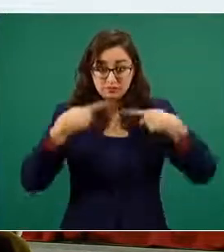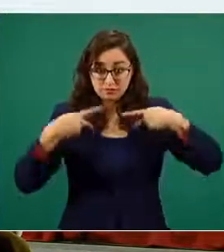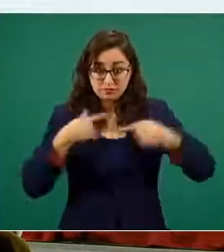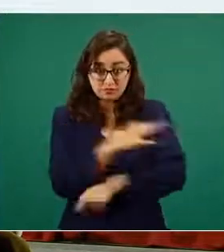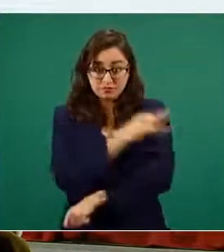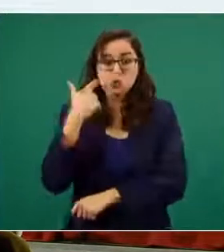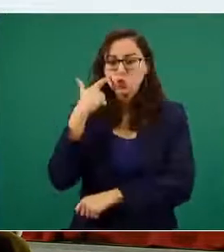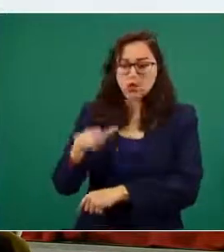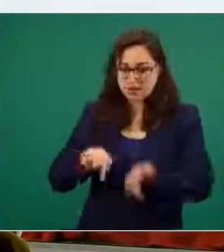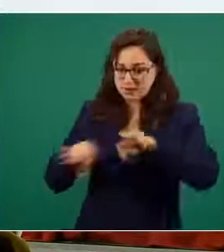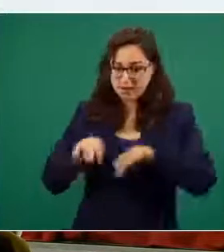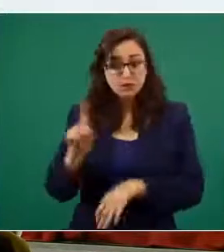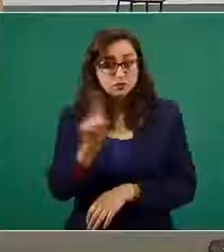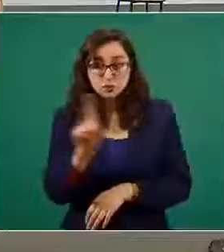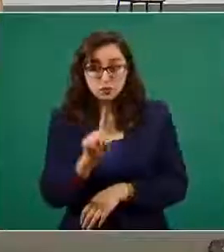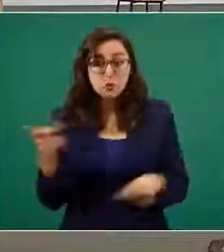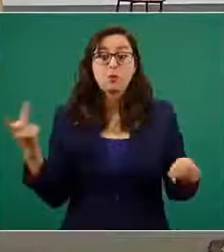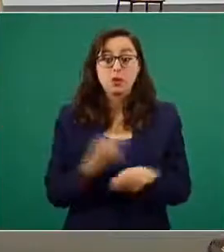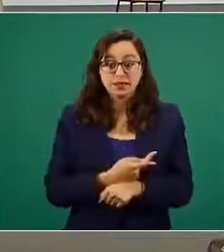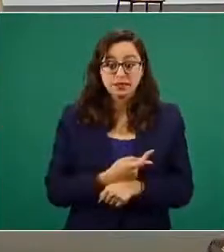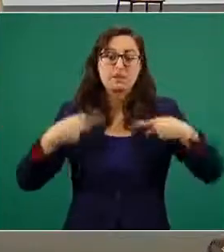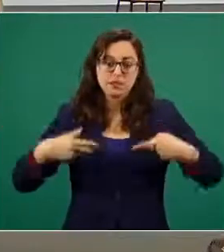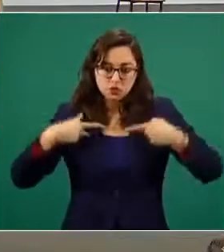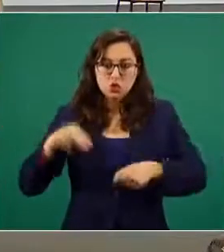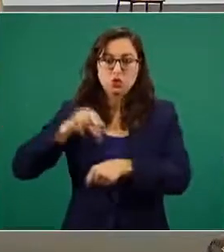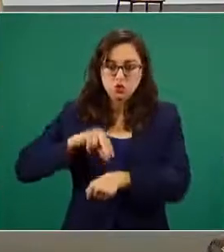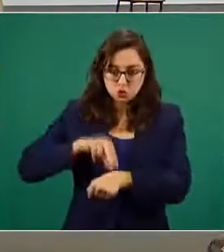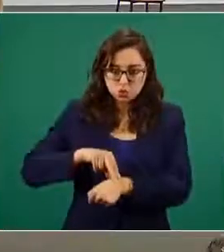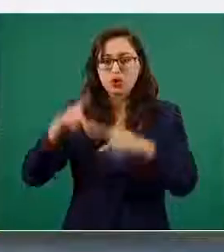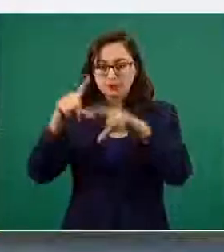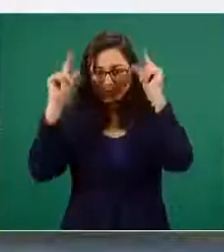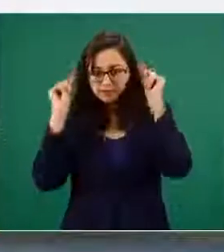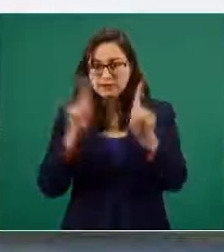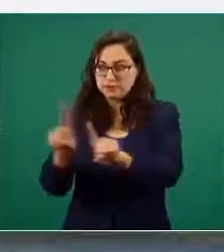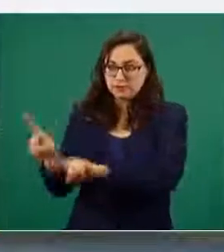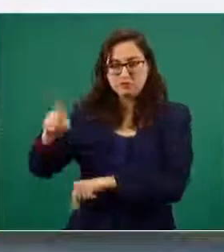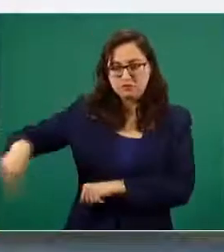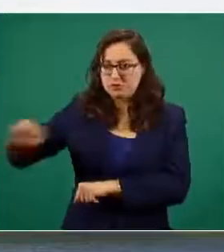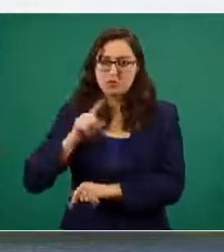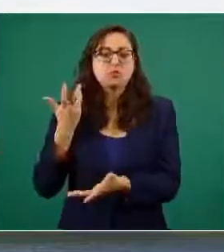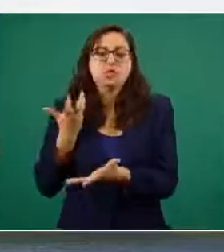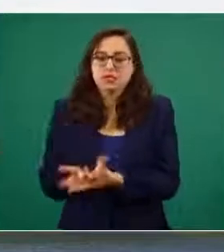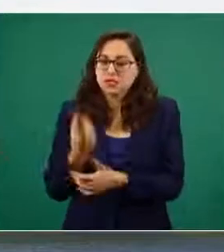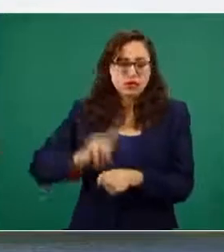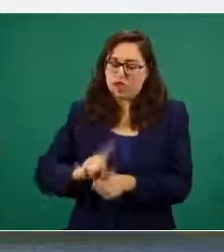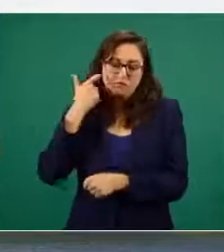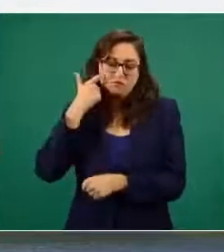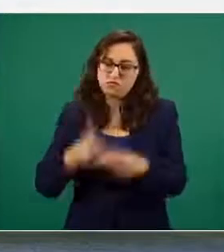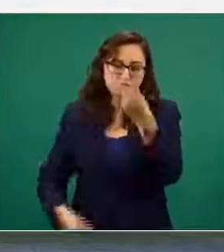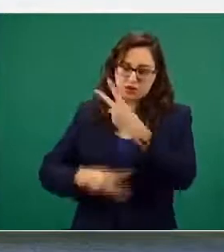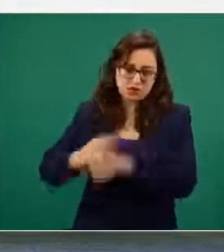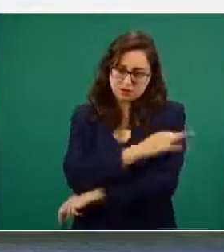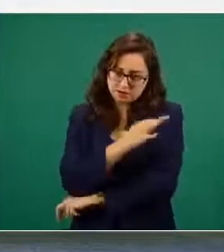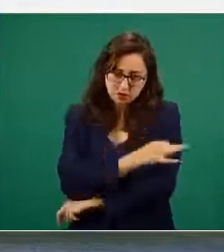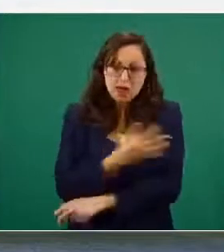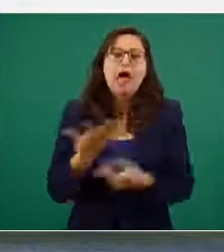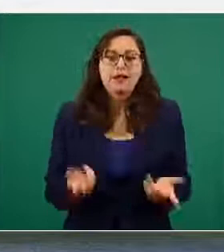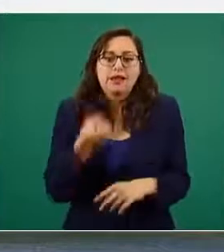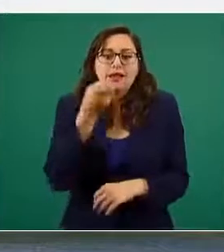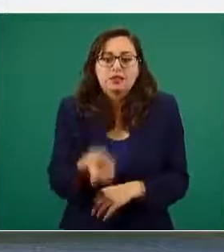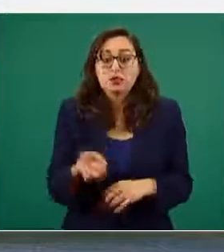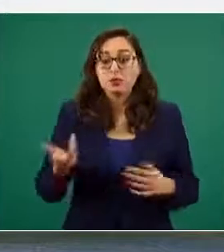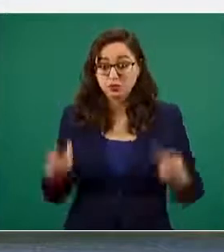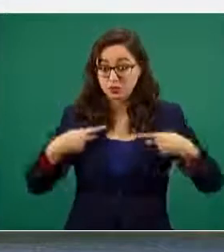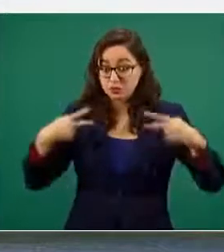no esté en disposición, es porque el personal médico, el personal de salud que recibe la vacunación, no estaba en disposición de ser vacunado. Hubiera sido infructuoso intentar vacunar